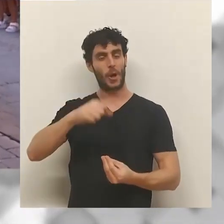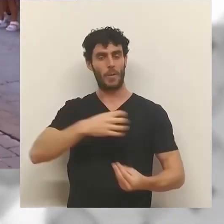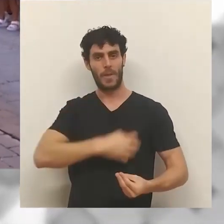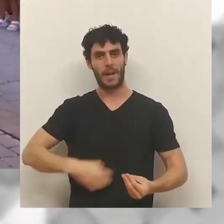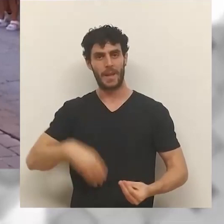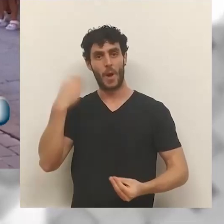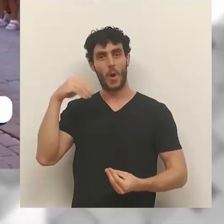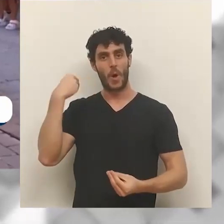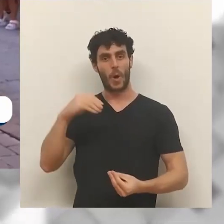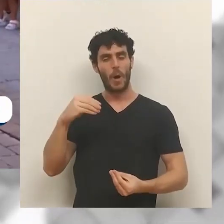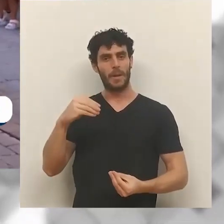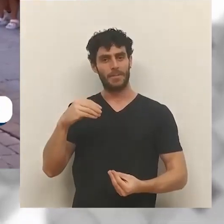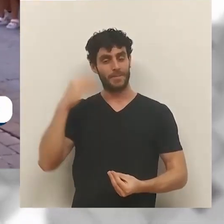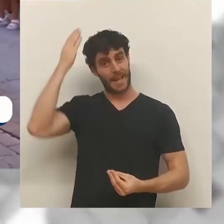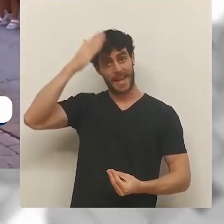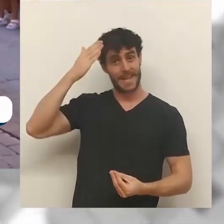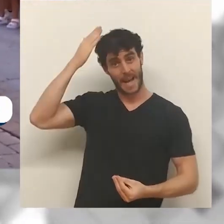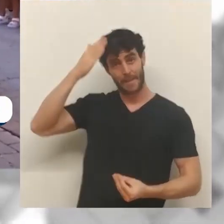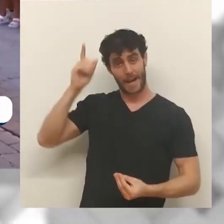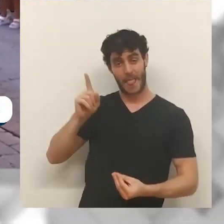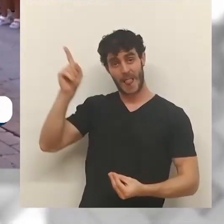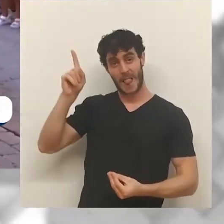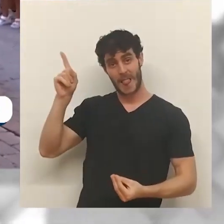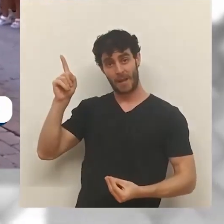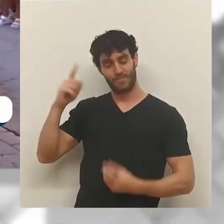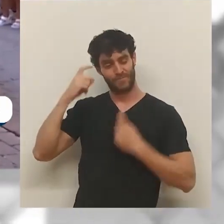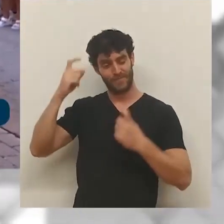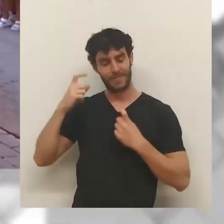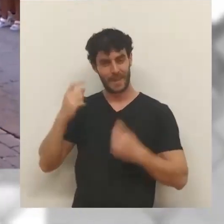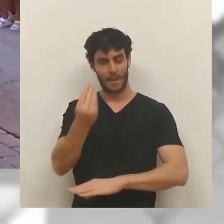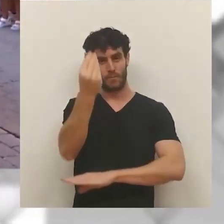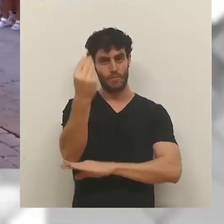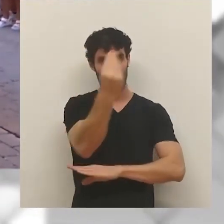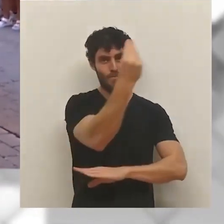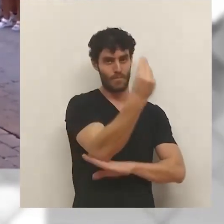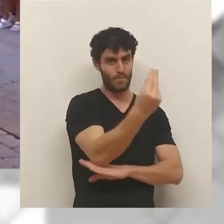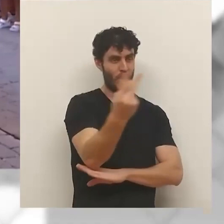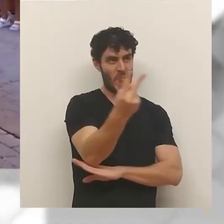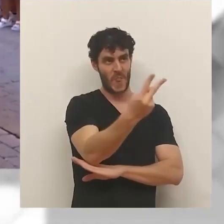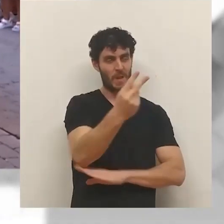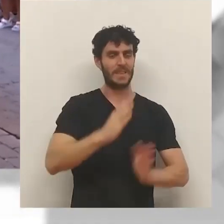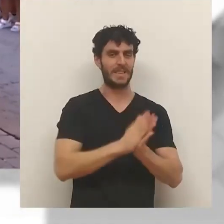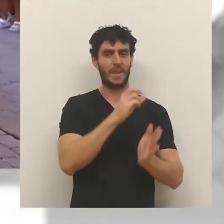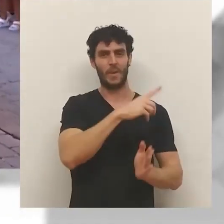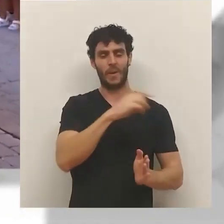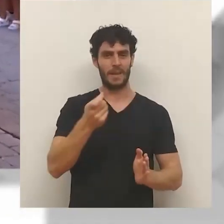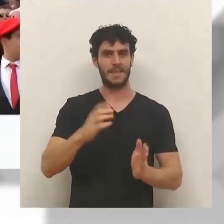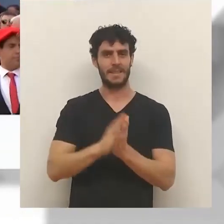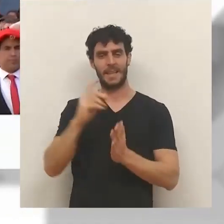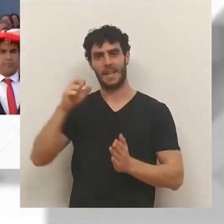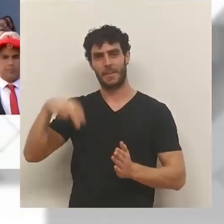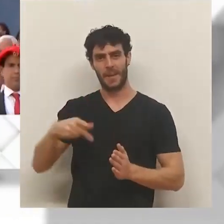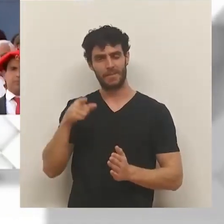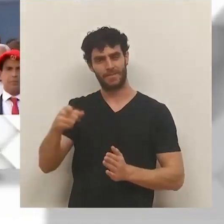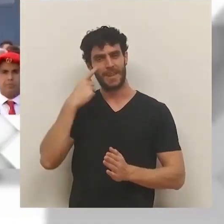mozos de Arnedo vuelven a impedir un año más que los jóvenes desplazados desde la navarra de Andosilla se lleven las imágenes de San Cosme